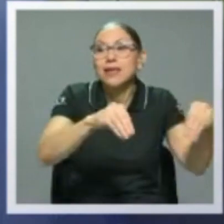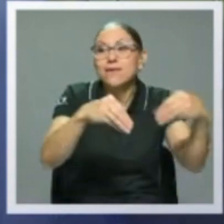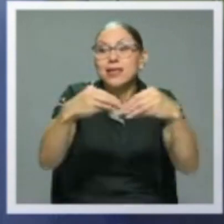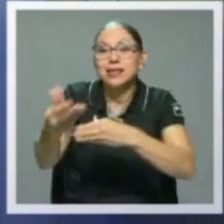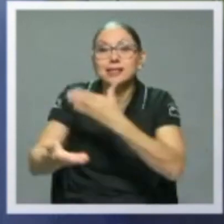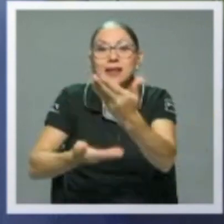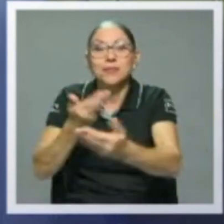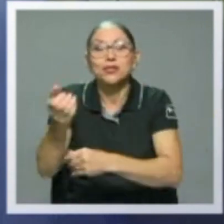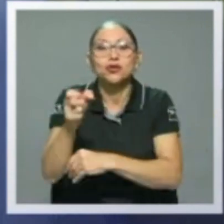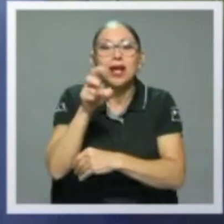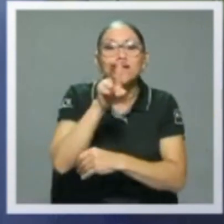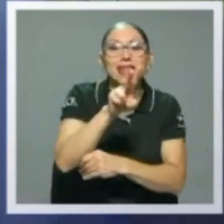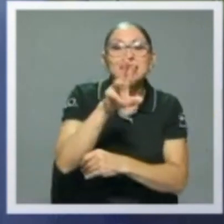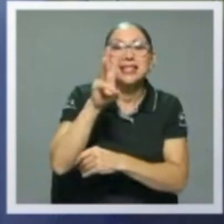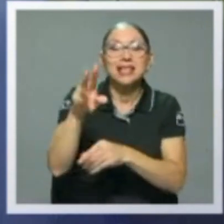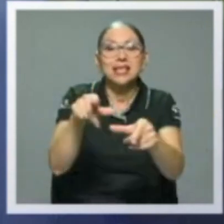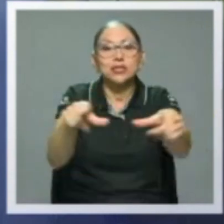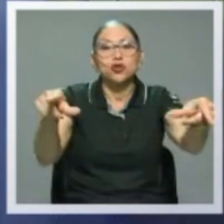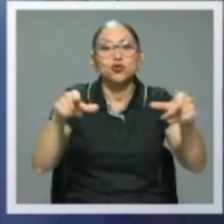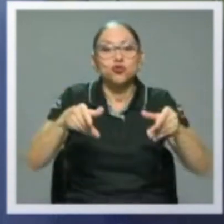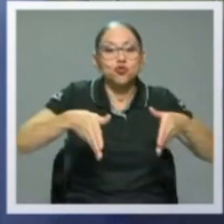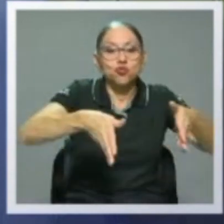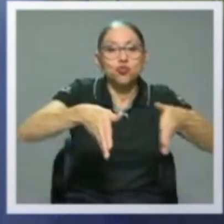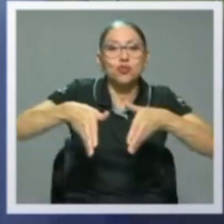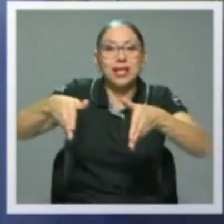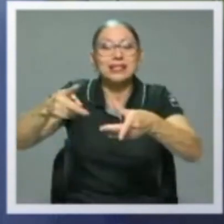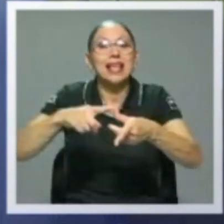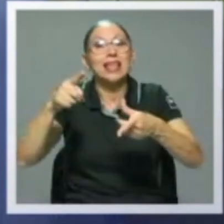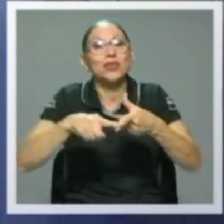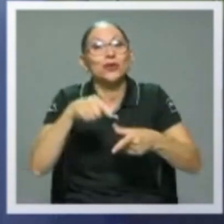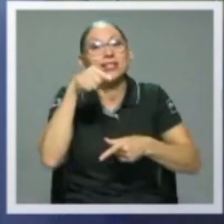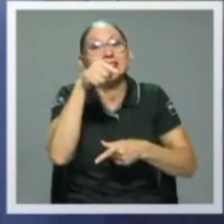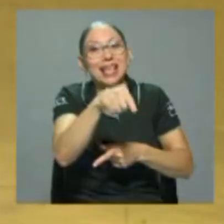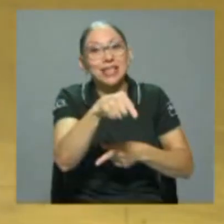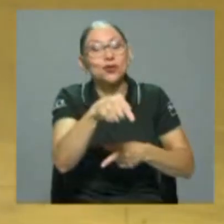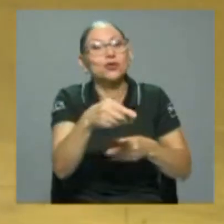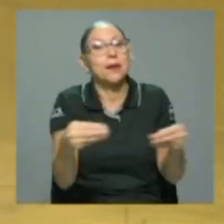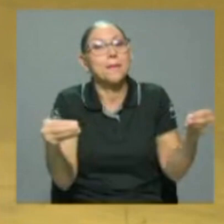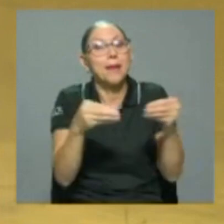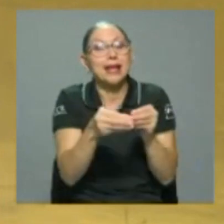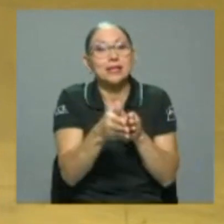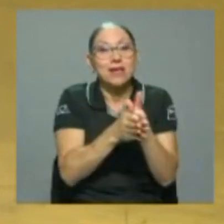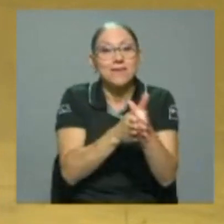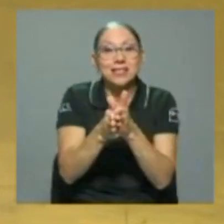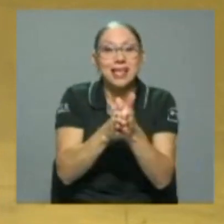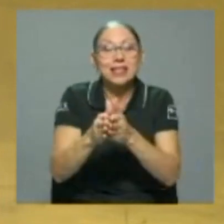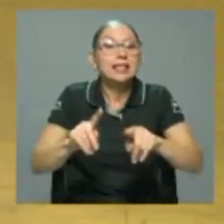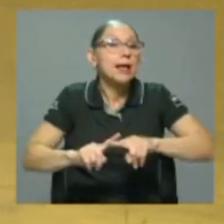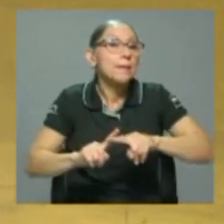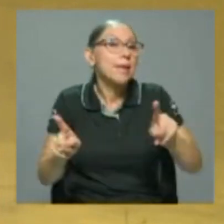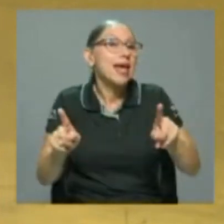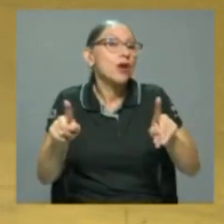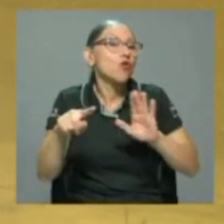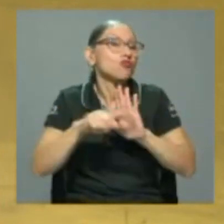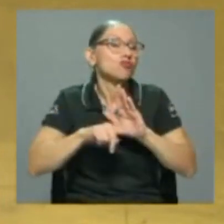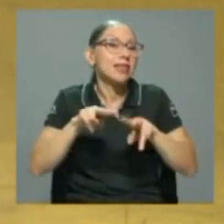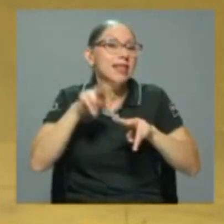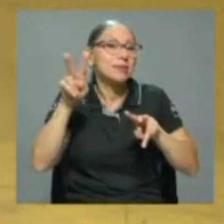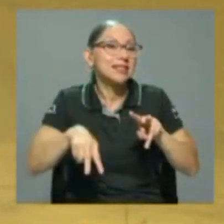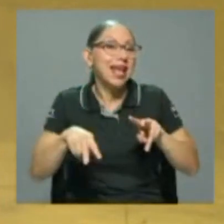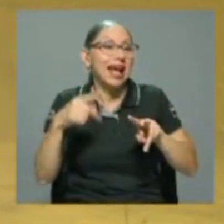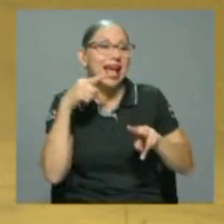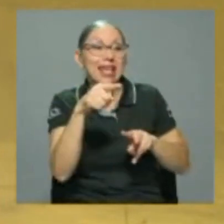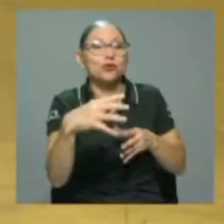más eficientes. La desventaja de esto es que eso son utilidades, pero exclusivamente para el